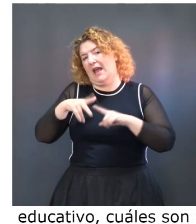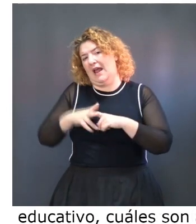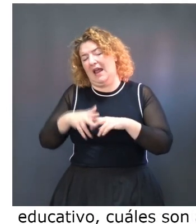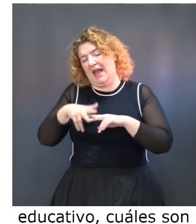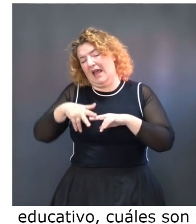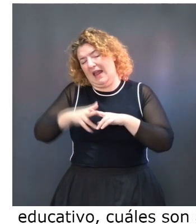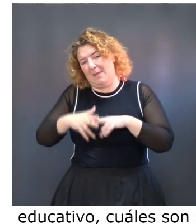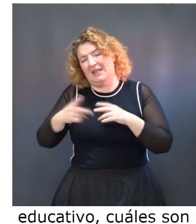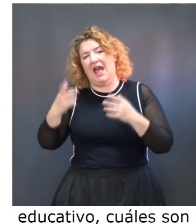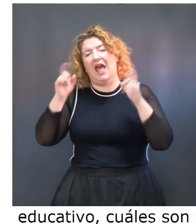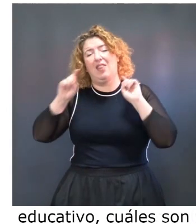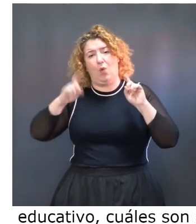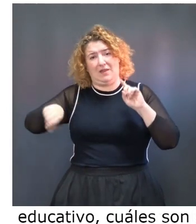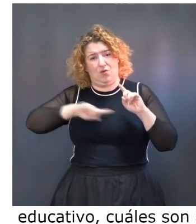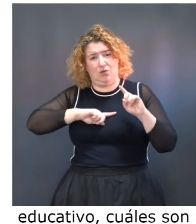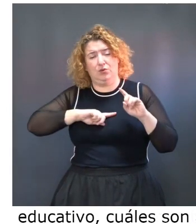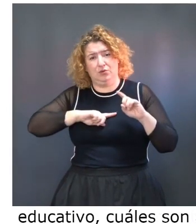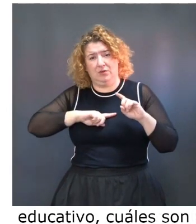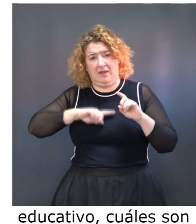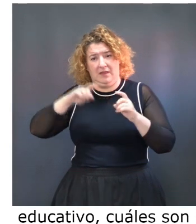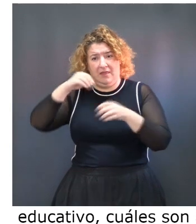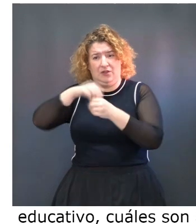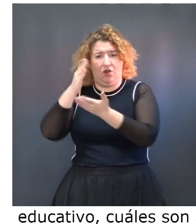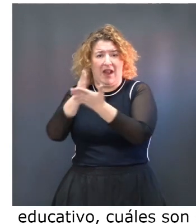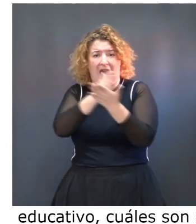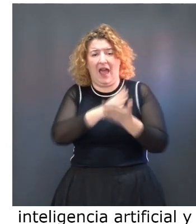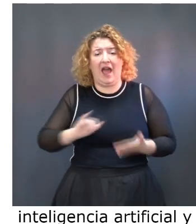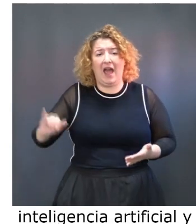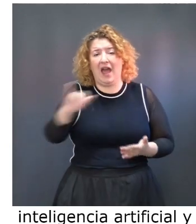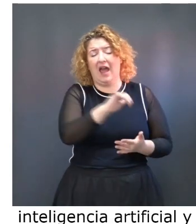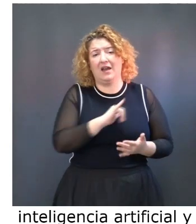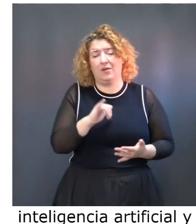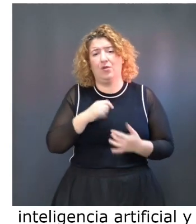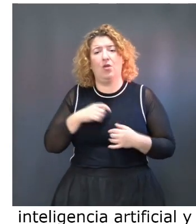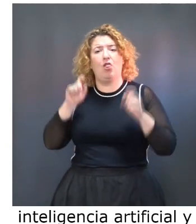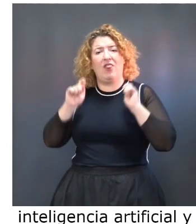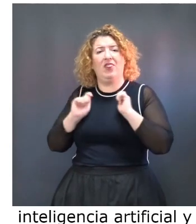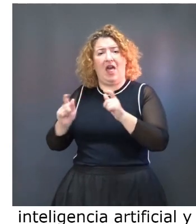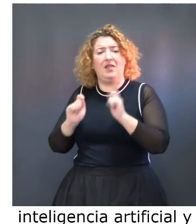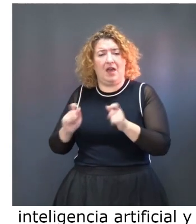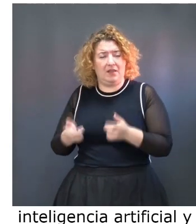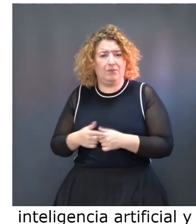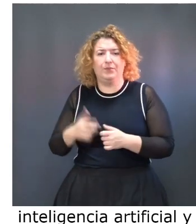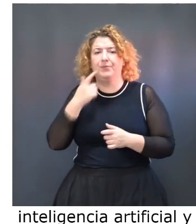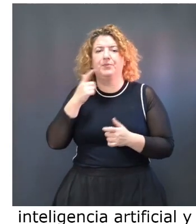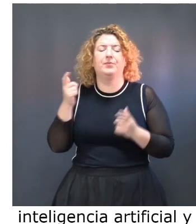herramientas educativas que ponemos en las aulas y que brindamos a los docentes, muchas veces desde